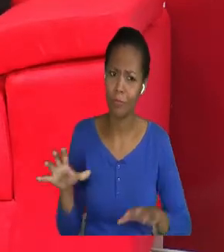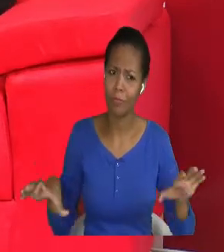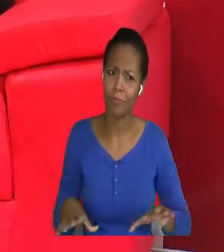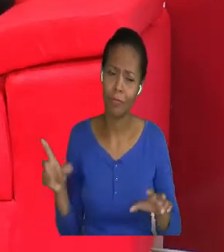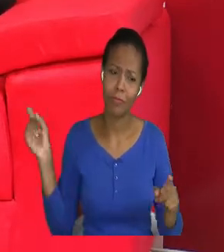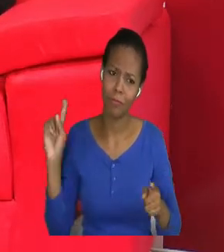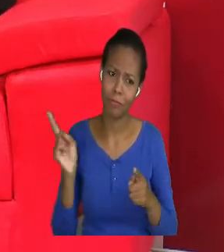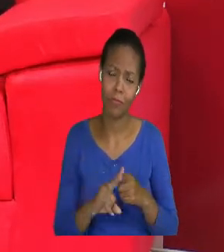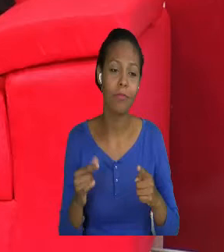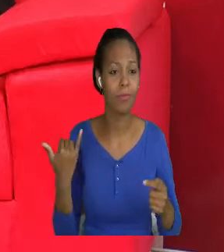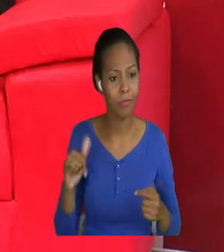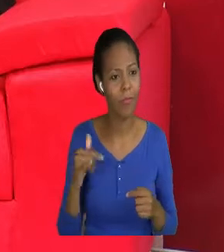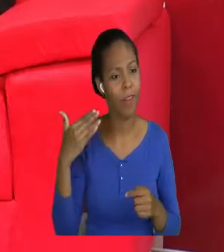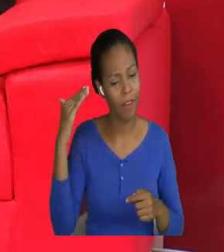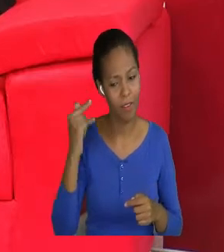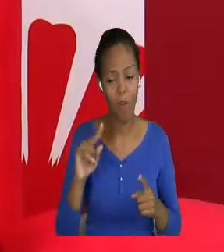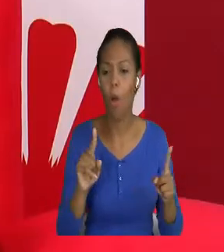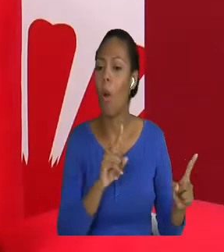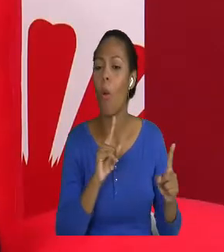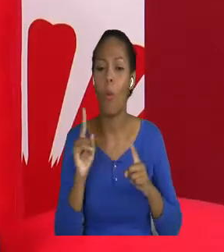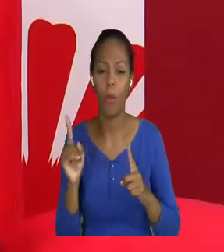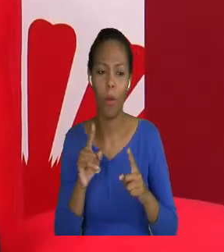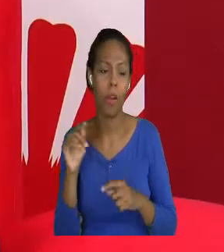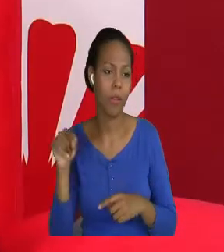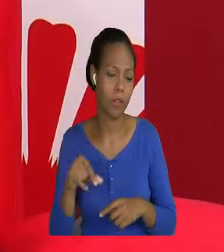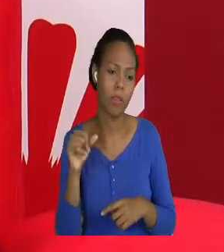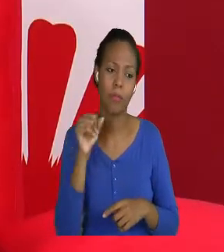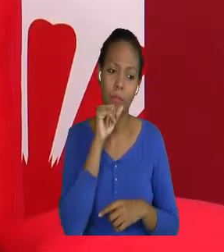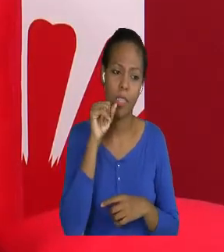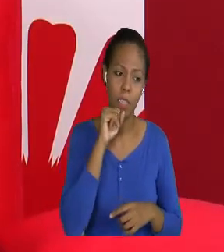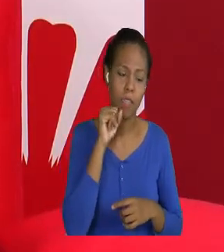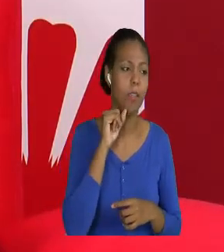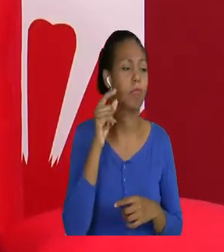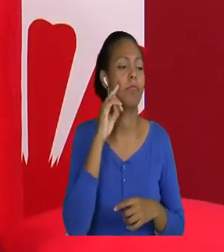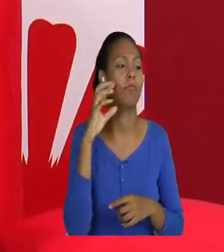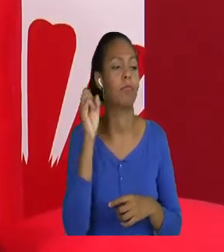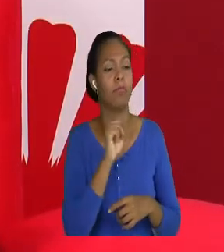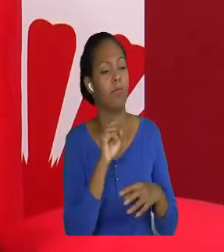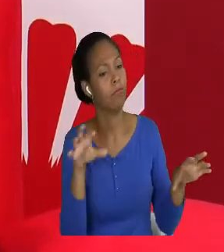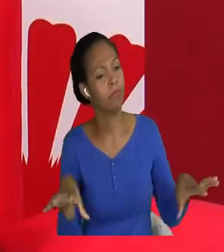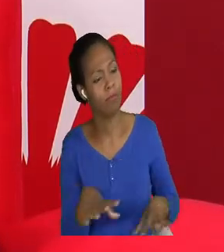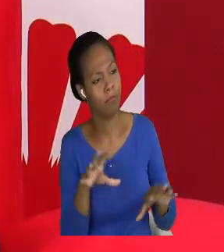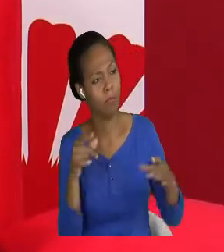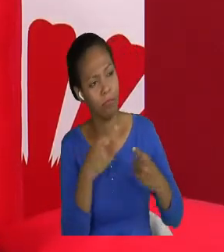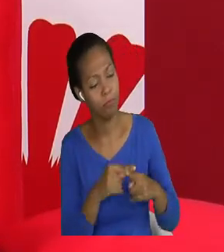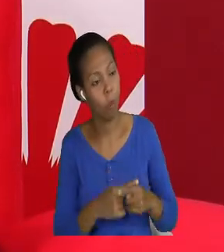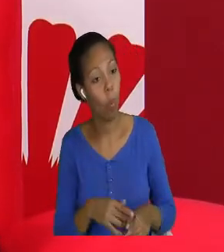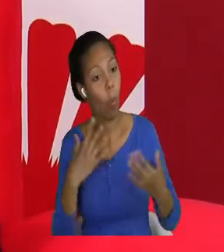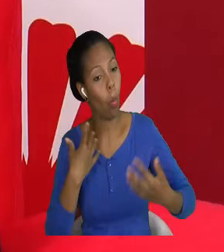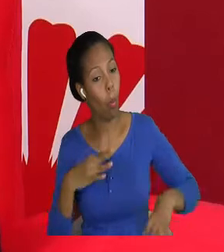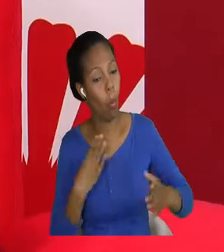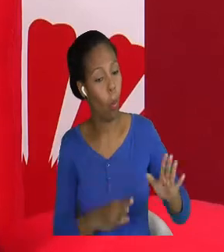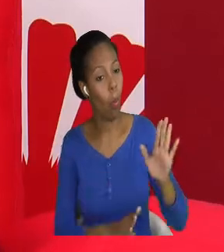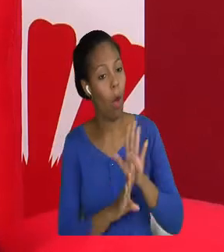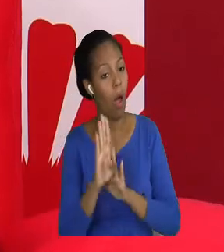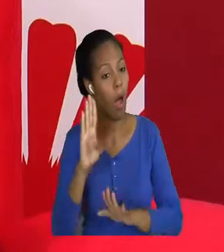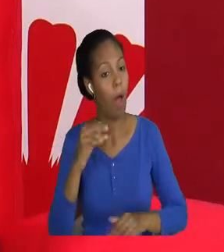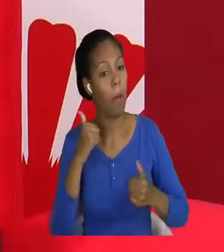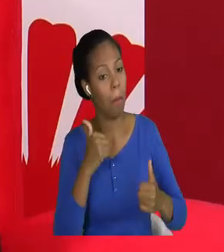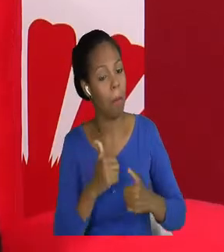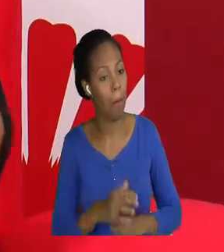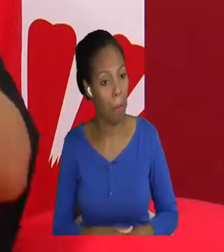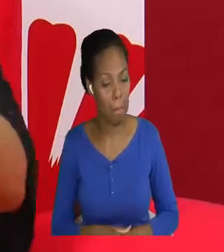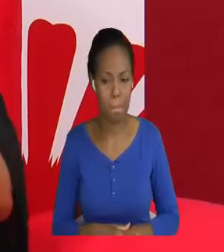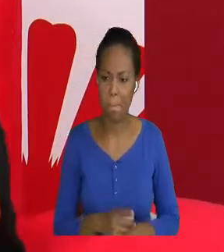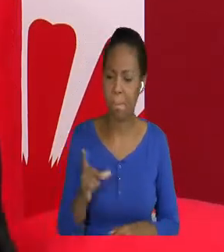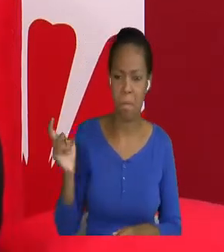el marco del aniversario de Barranca Bermeja viendo algunas actividades que han sido exitosas en el puerto petrolero y que no hemos necesitado